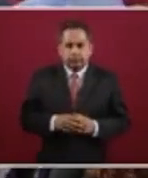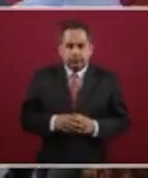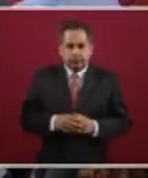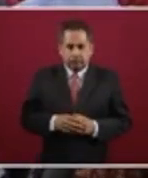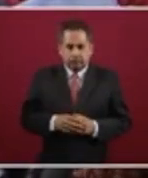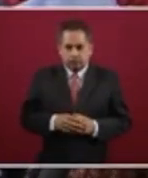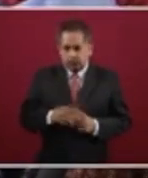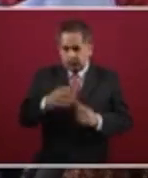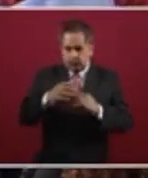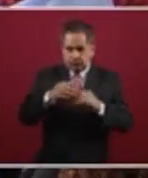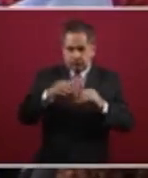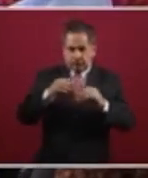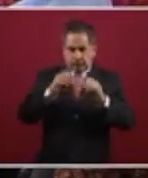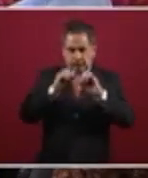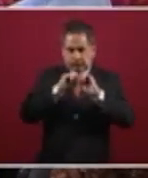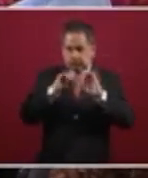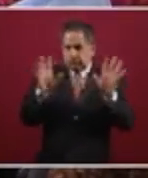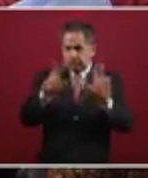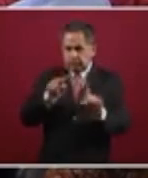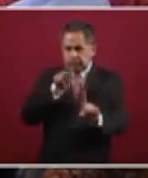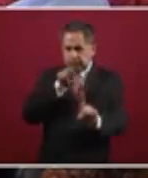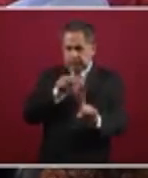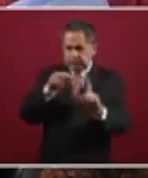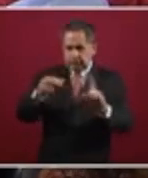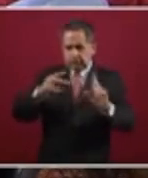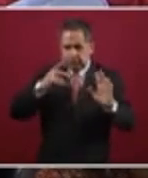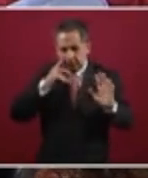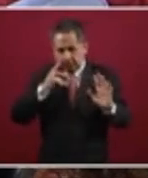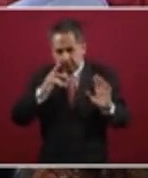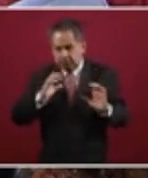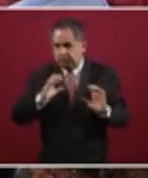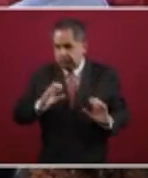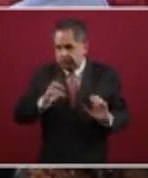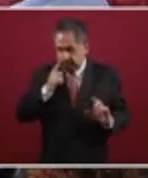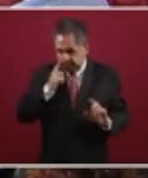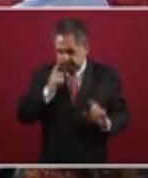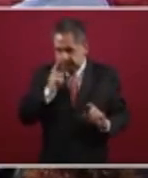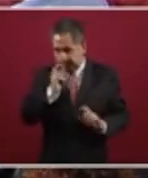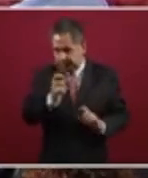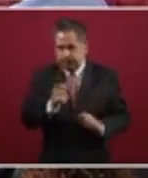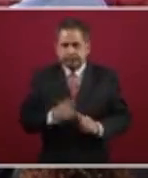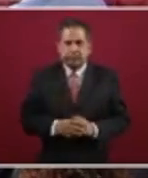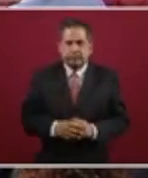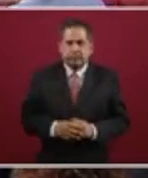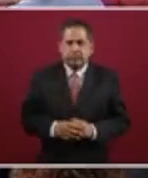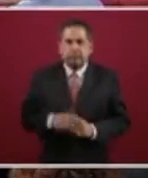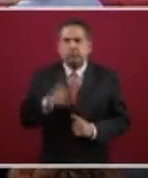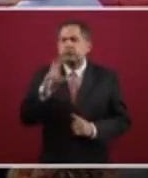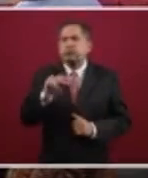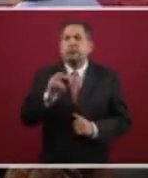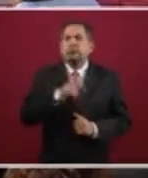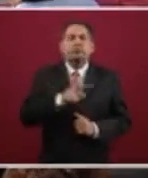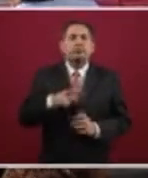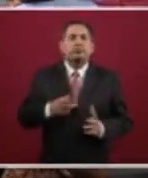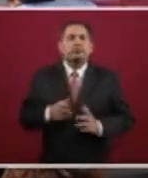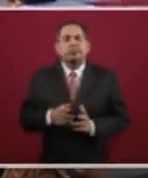objetivos en estos casos y no